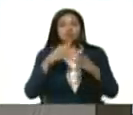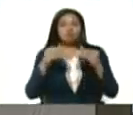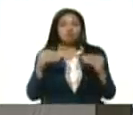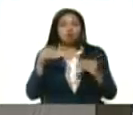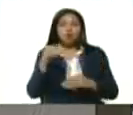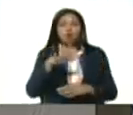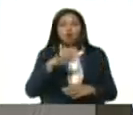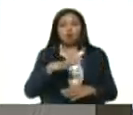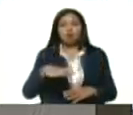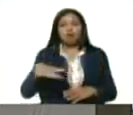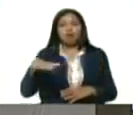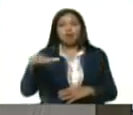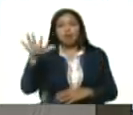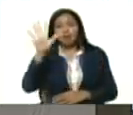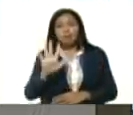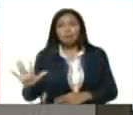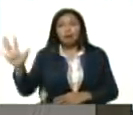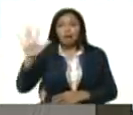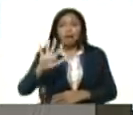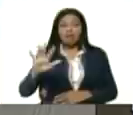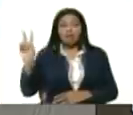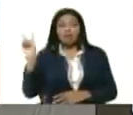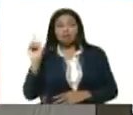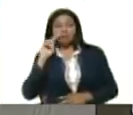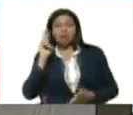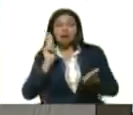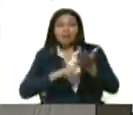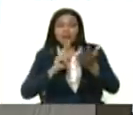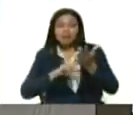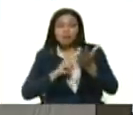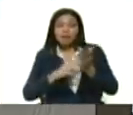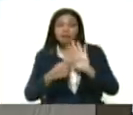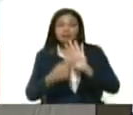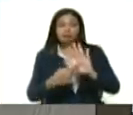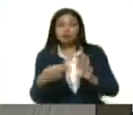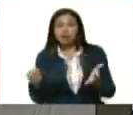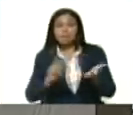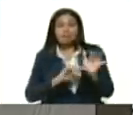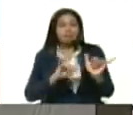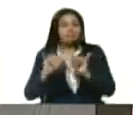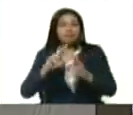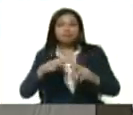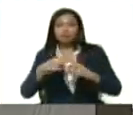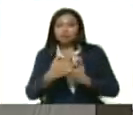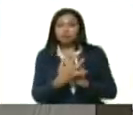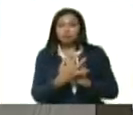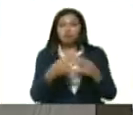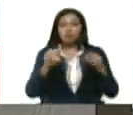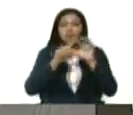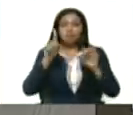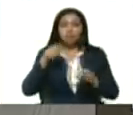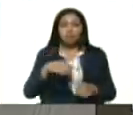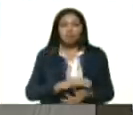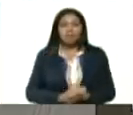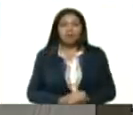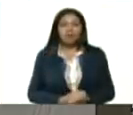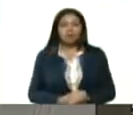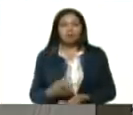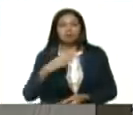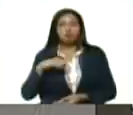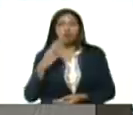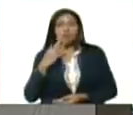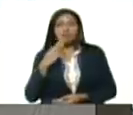territorio nacional para constatar que no se repita una situación como la que hemos